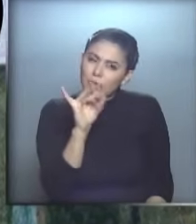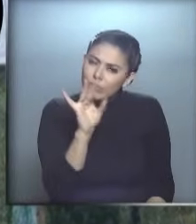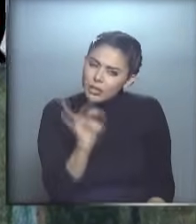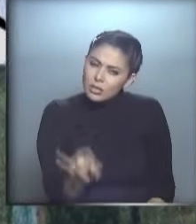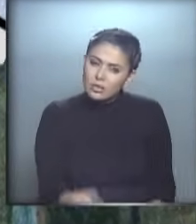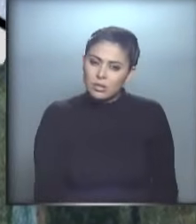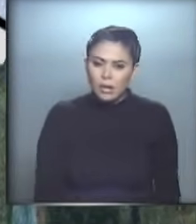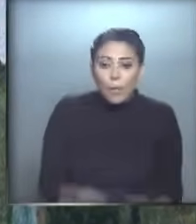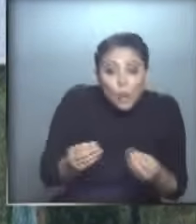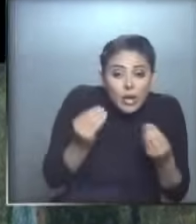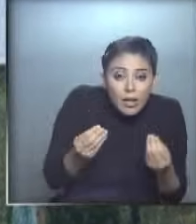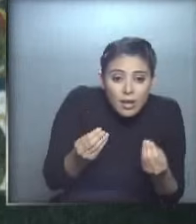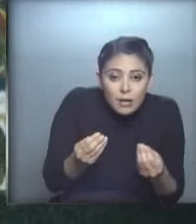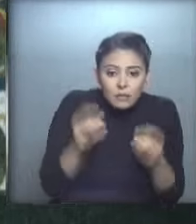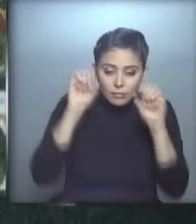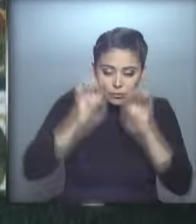fácil. ¿Por qué?